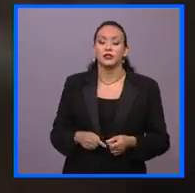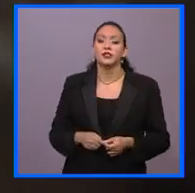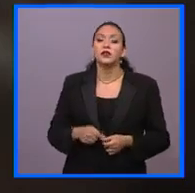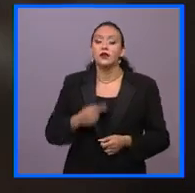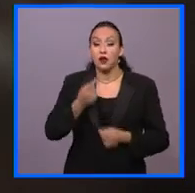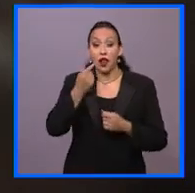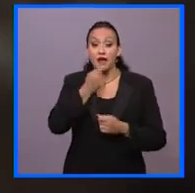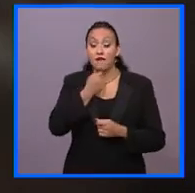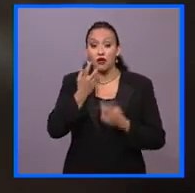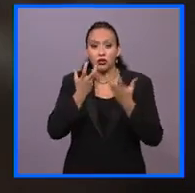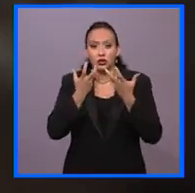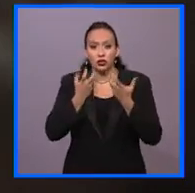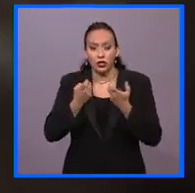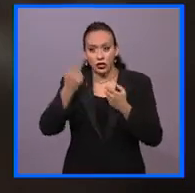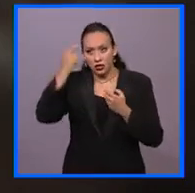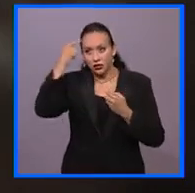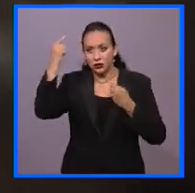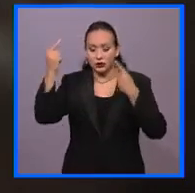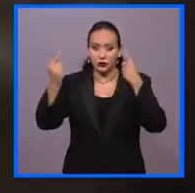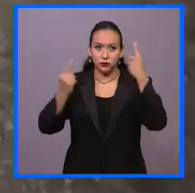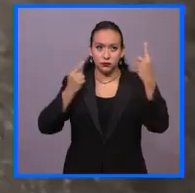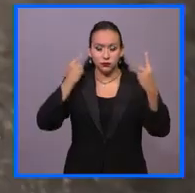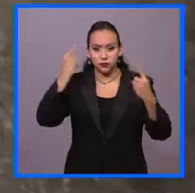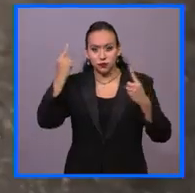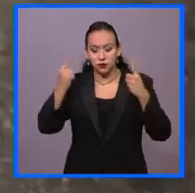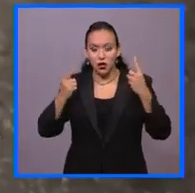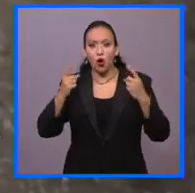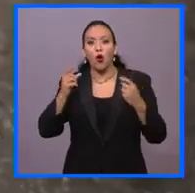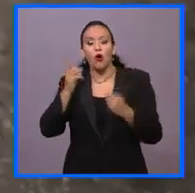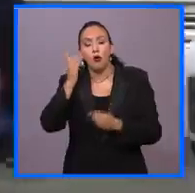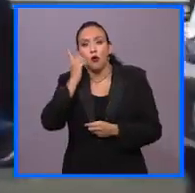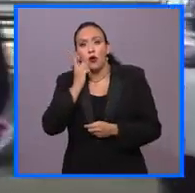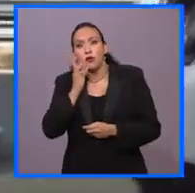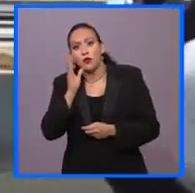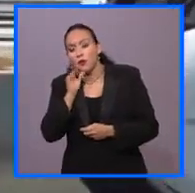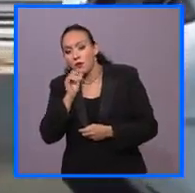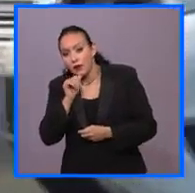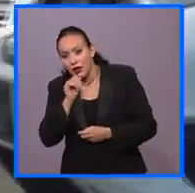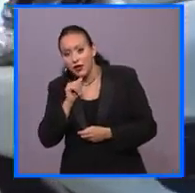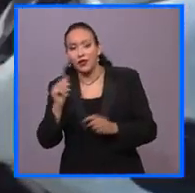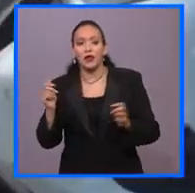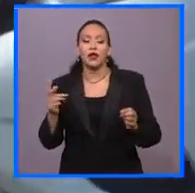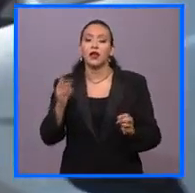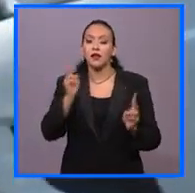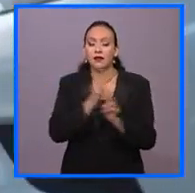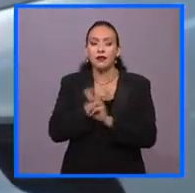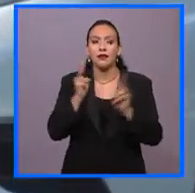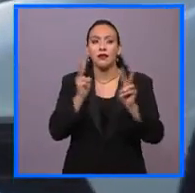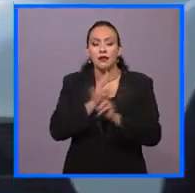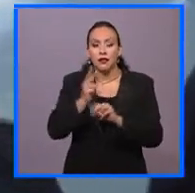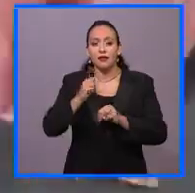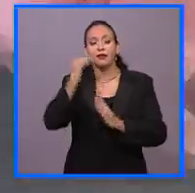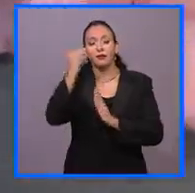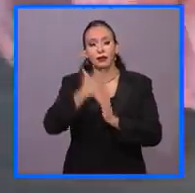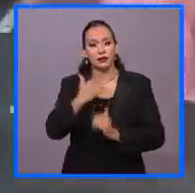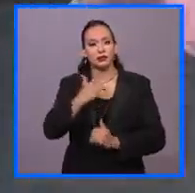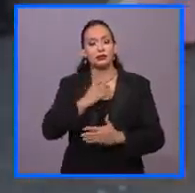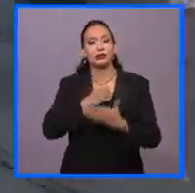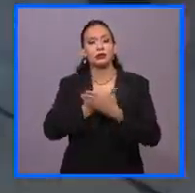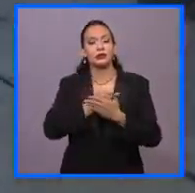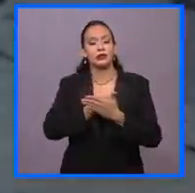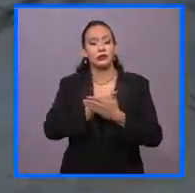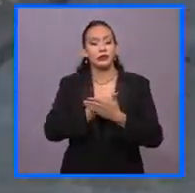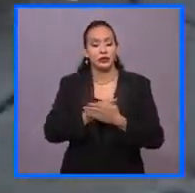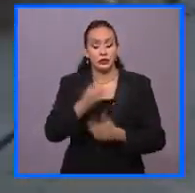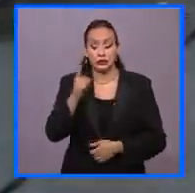boca y desorientación. Puede provocar somnolencia y amnesia, así como reducir el ritmo respiratorio, cardíaco y la presión